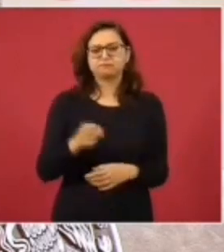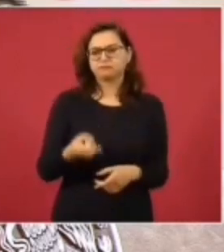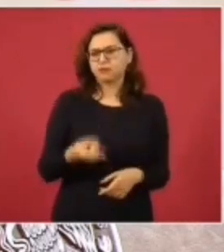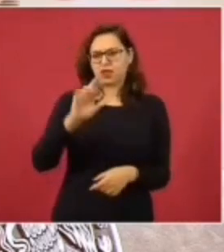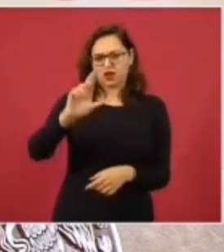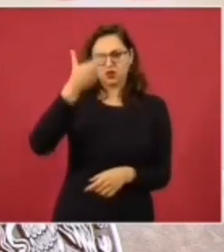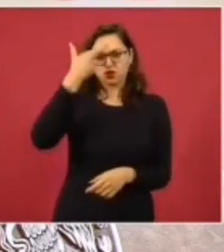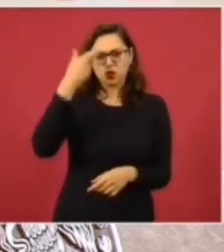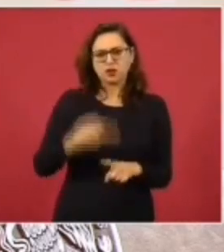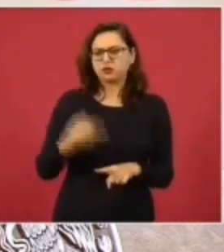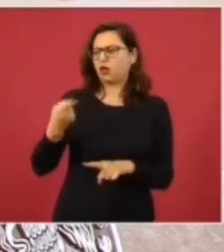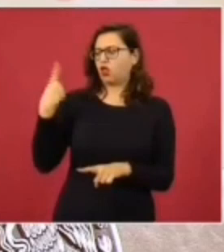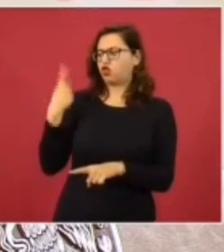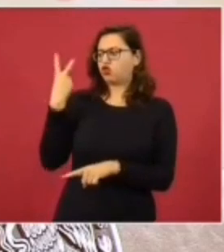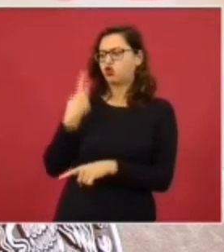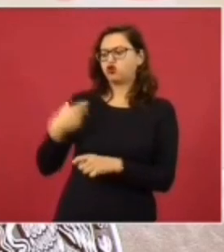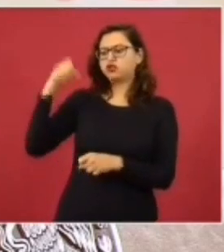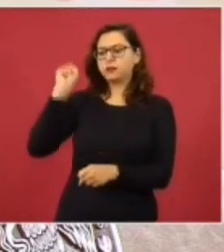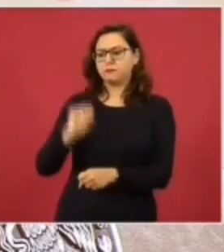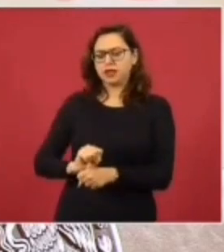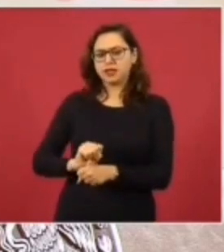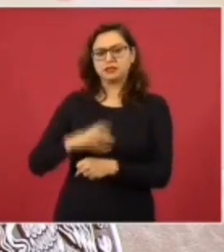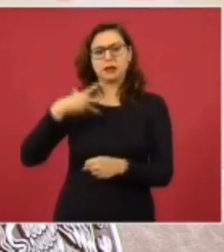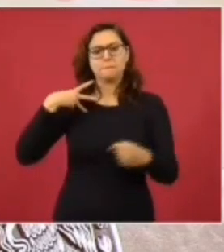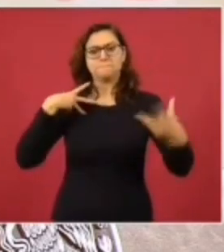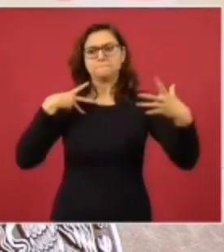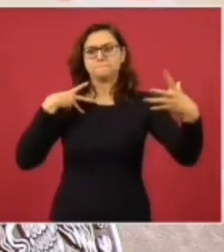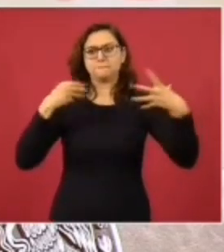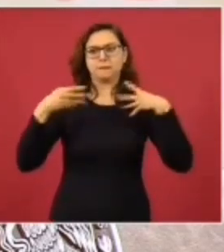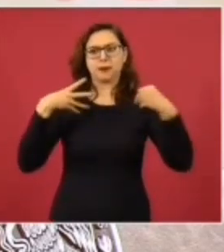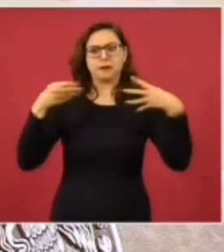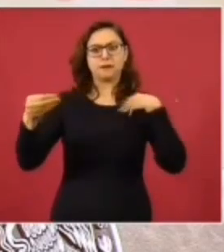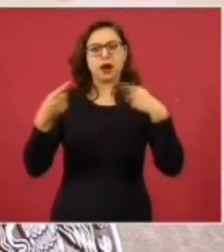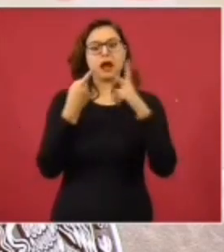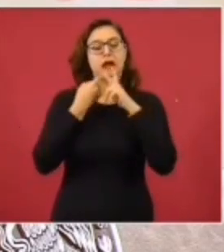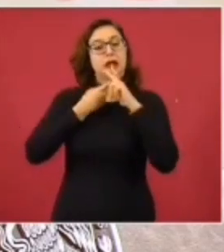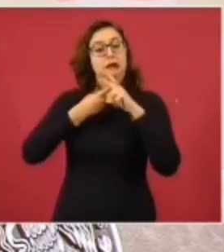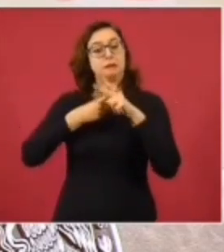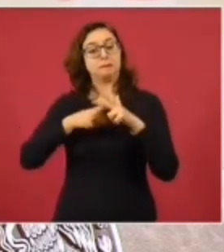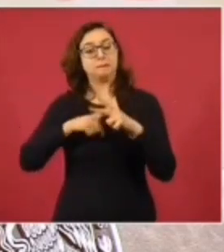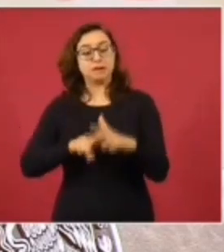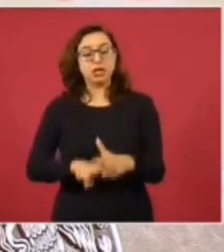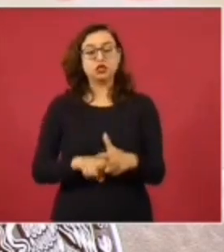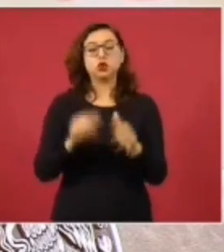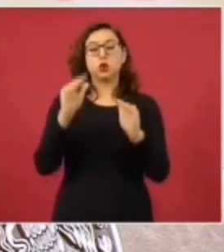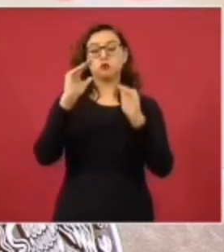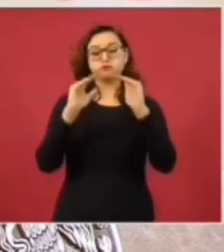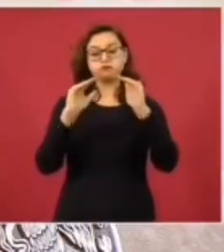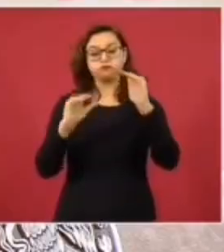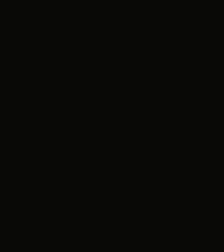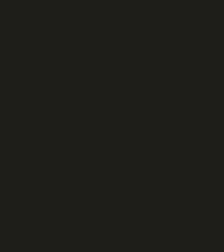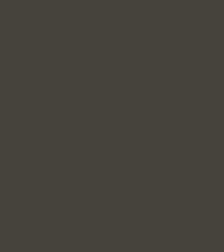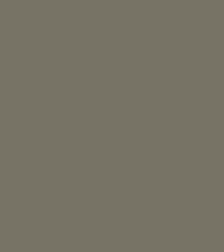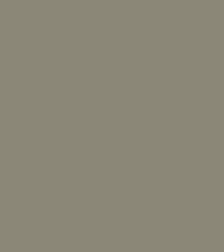que la mortalidad sigue a la alza y lo atribuyó a las personas que no se han vacunado.